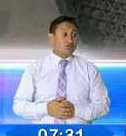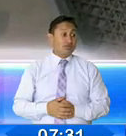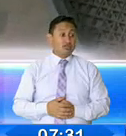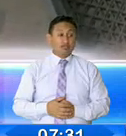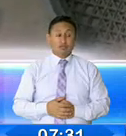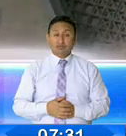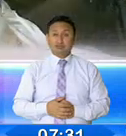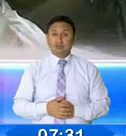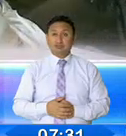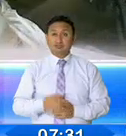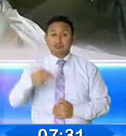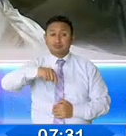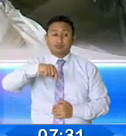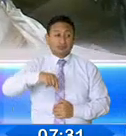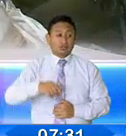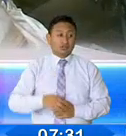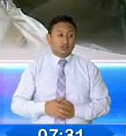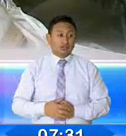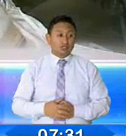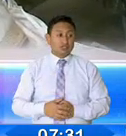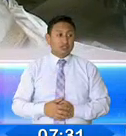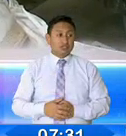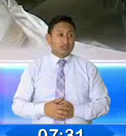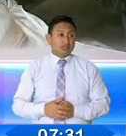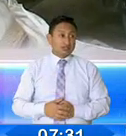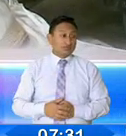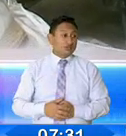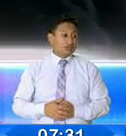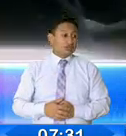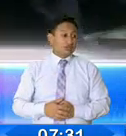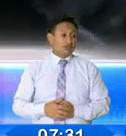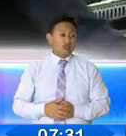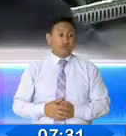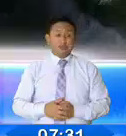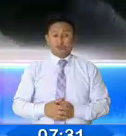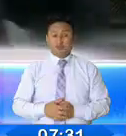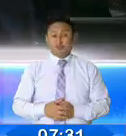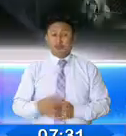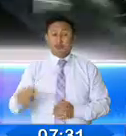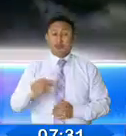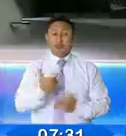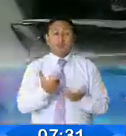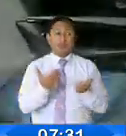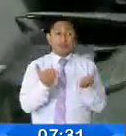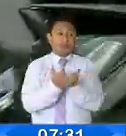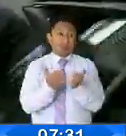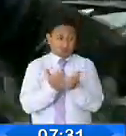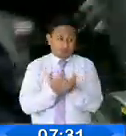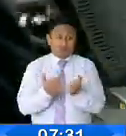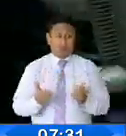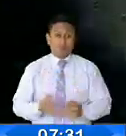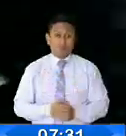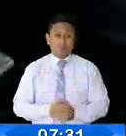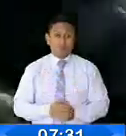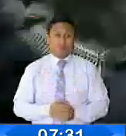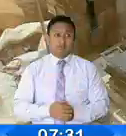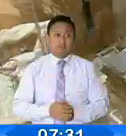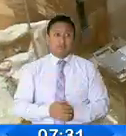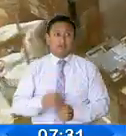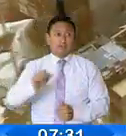para combatir esta situación? ¿Y cómo desde casa podemos ayudar para evitar que nuestra basura cause un impacto mayor al ambiente?